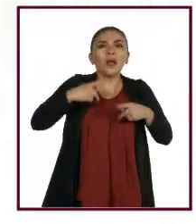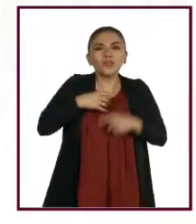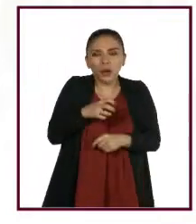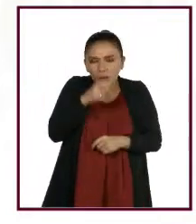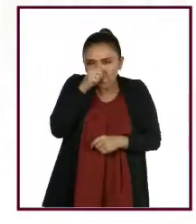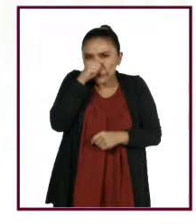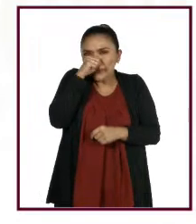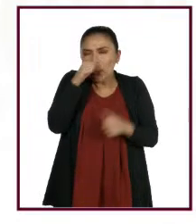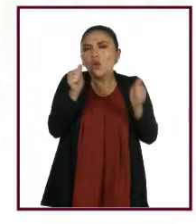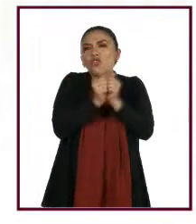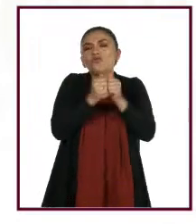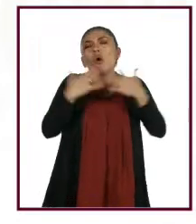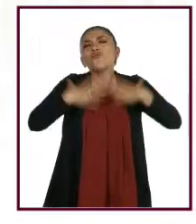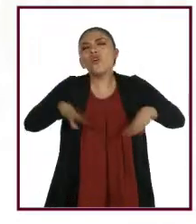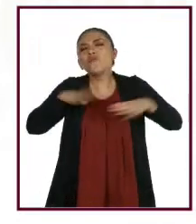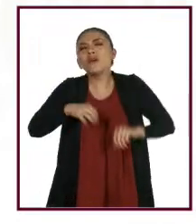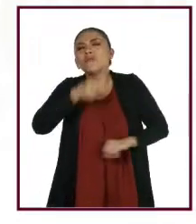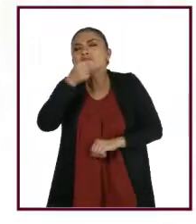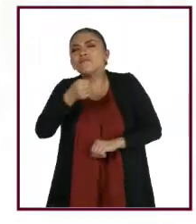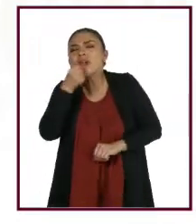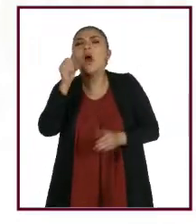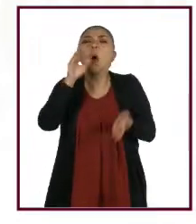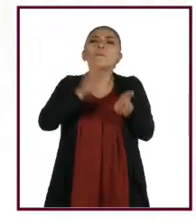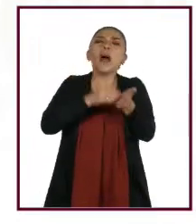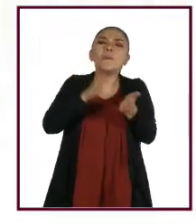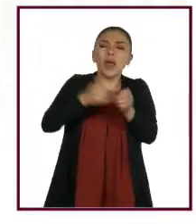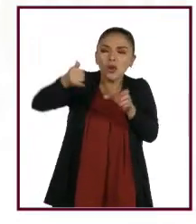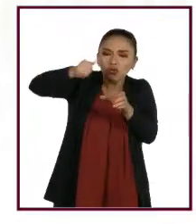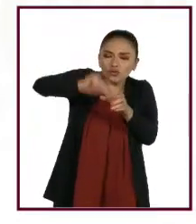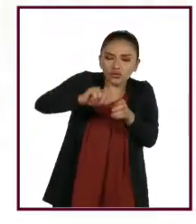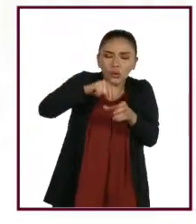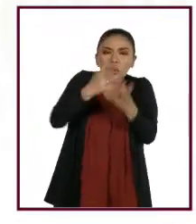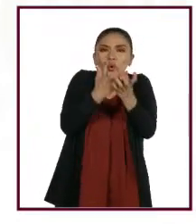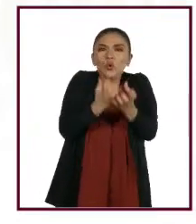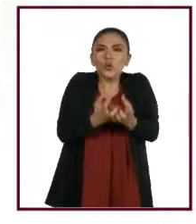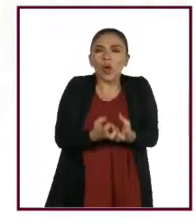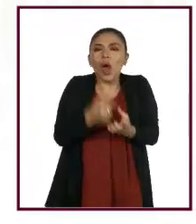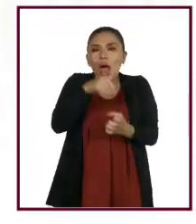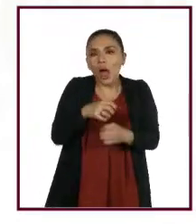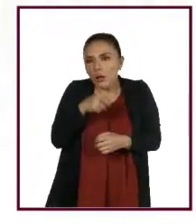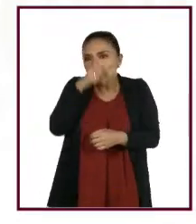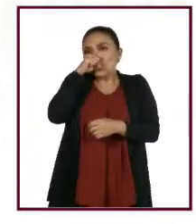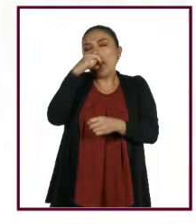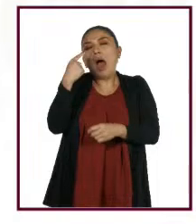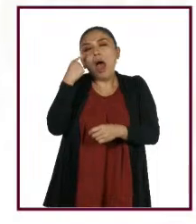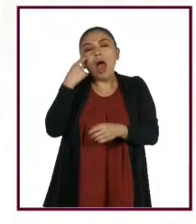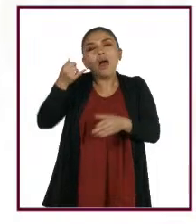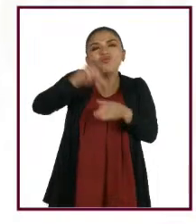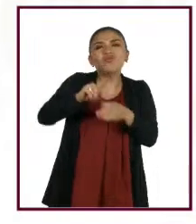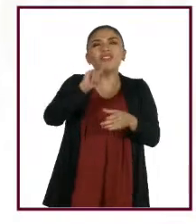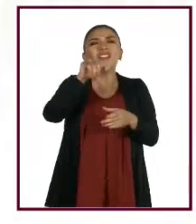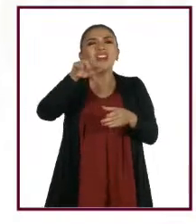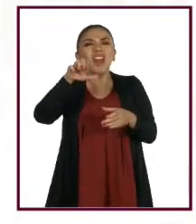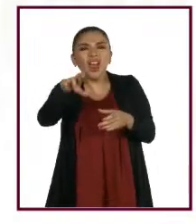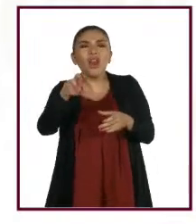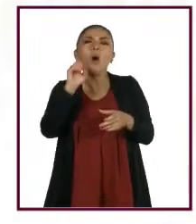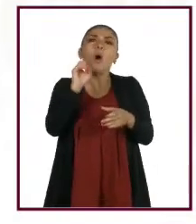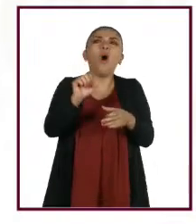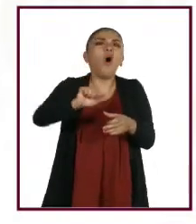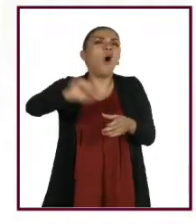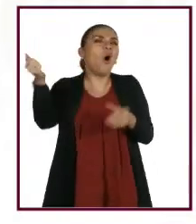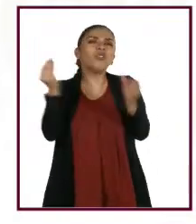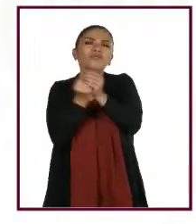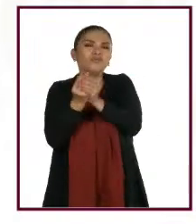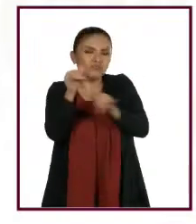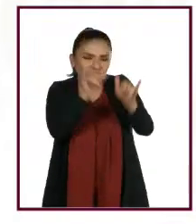través de este trapo, ropa o papel remojado con ese disolvente, que generalmente es thinner o algún otro